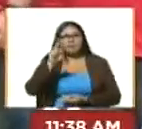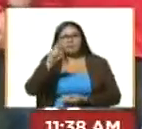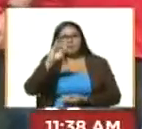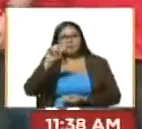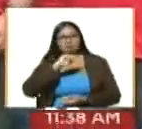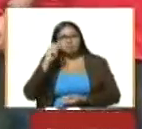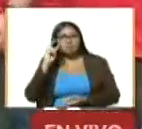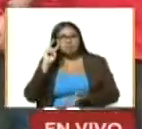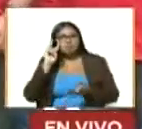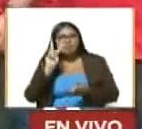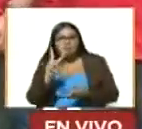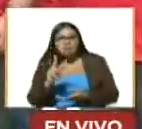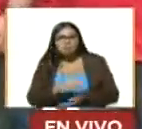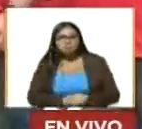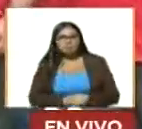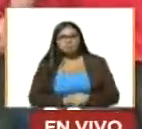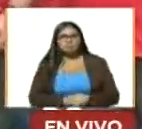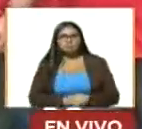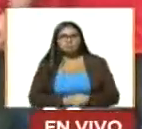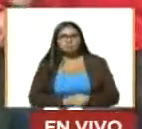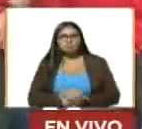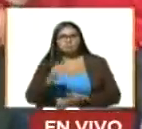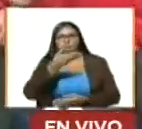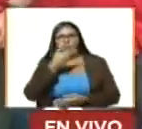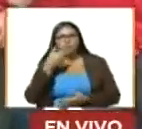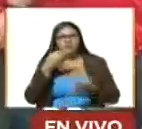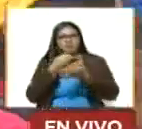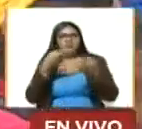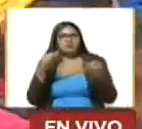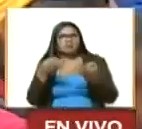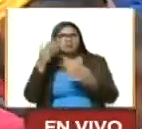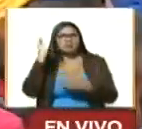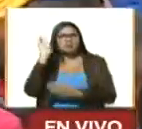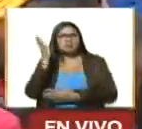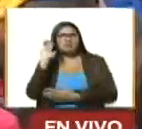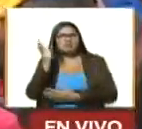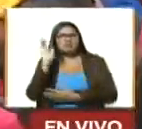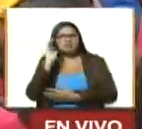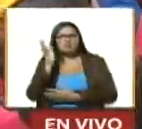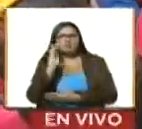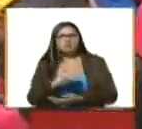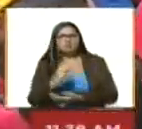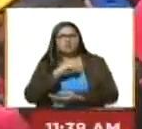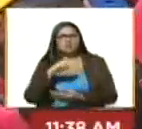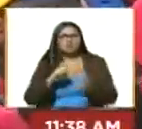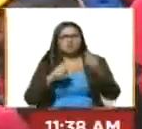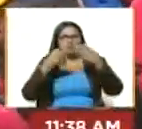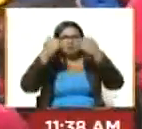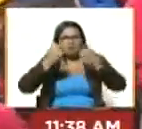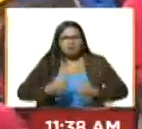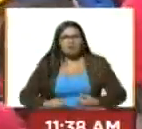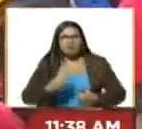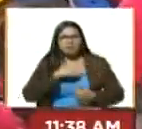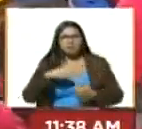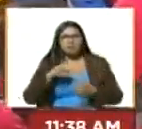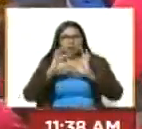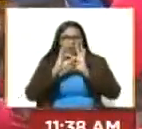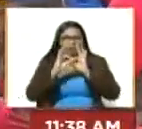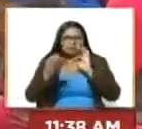pudimos presenciar uno de los más extraordinarios discursos de nuestro gigante, de nuestro